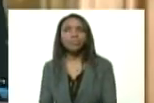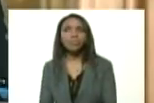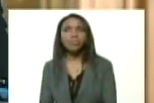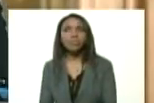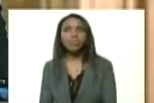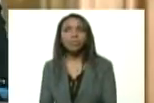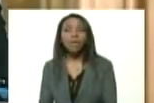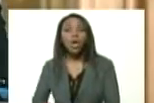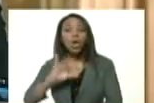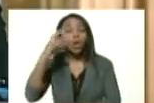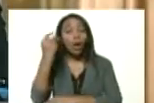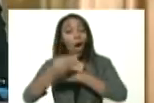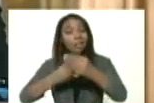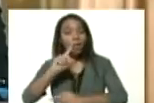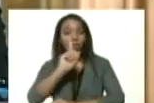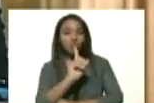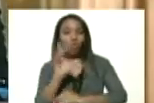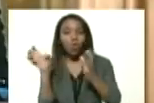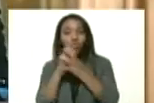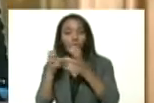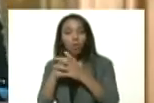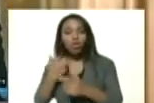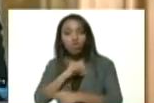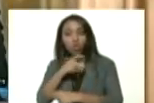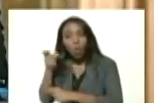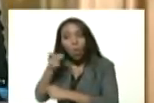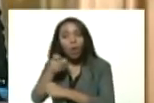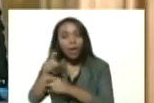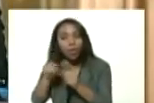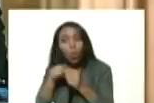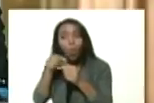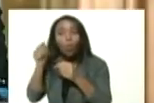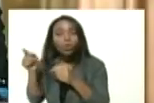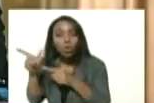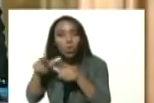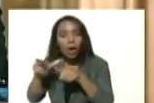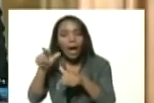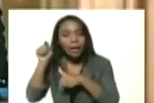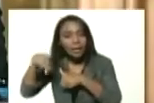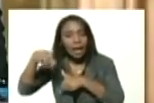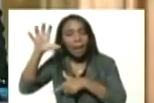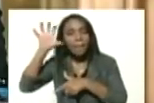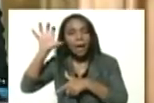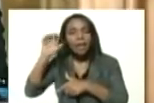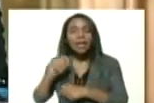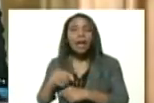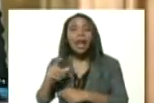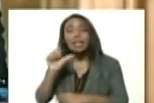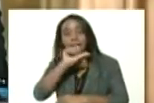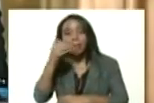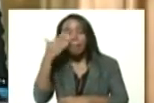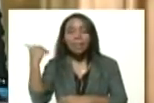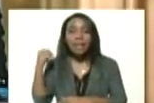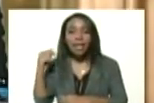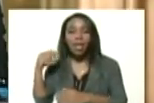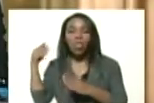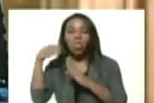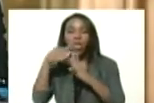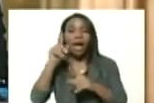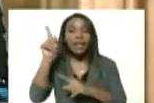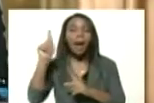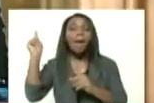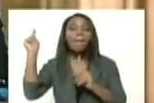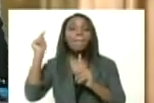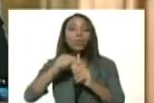lograron hacer uno con un grupo que estamos buscando en el oriente del país la semana pasada hace una semana atacaron punta de mata